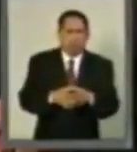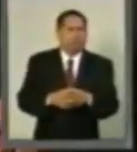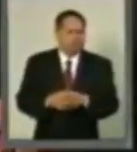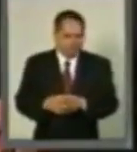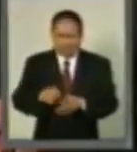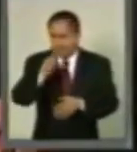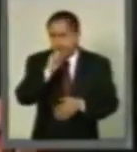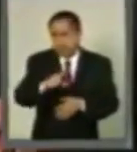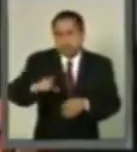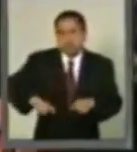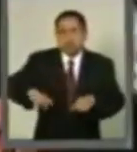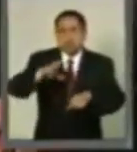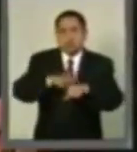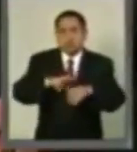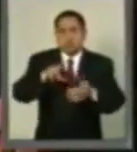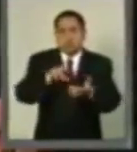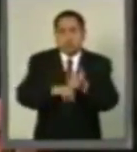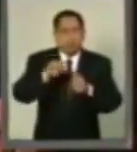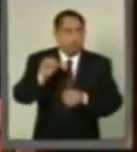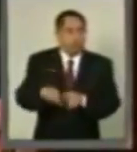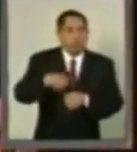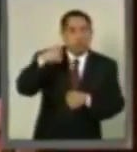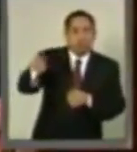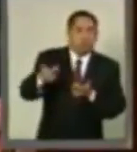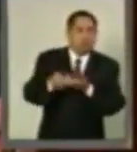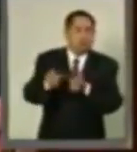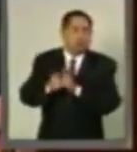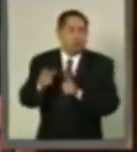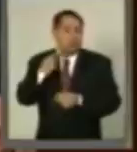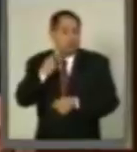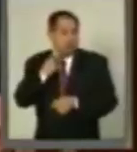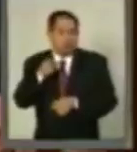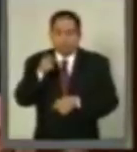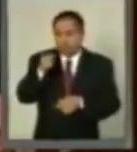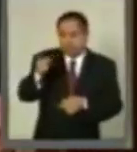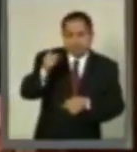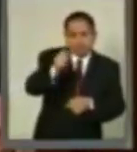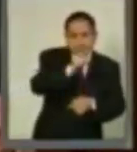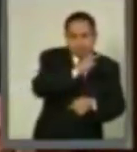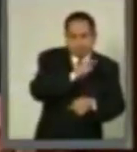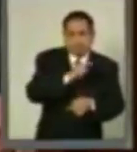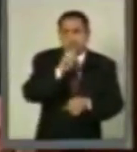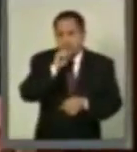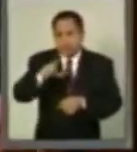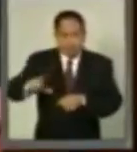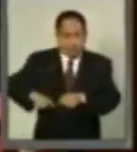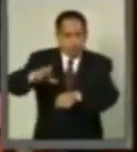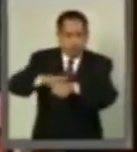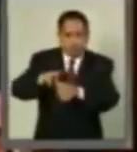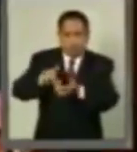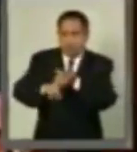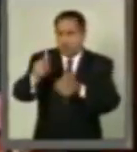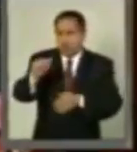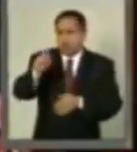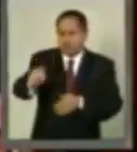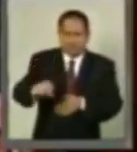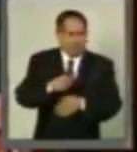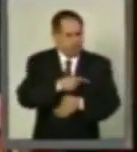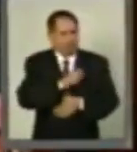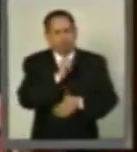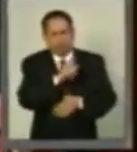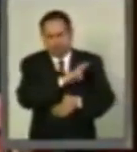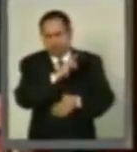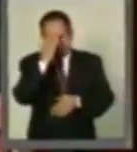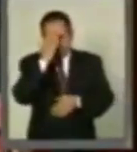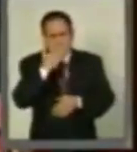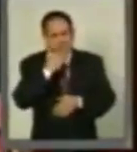propios gobernadores de otros partidos políticos, gobernadores panistas, han reconocido este